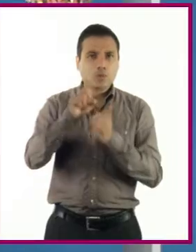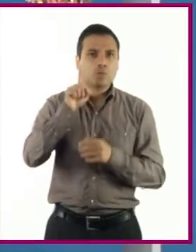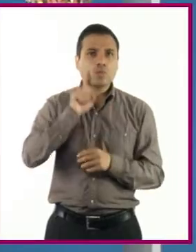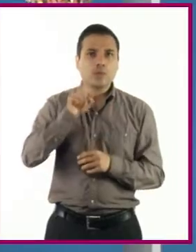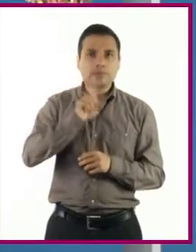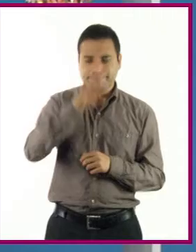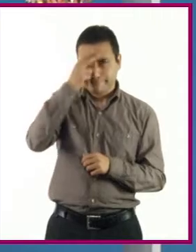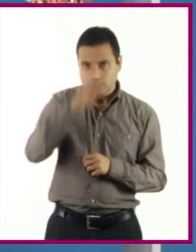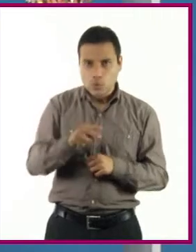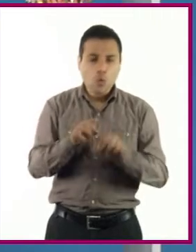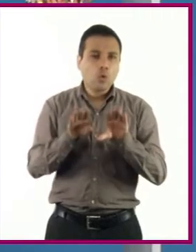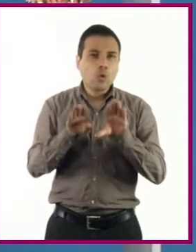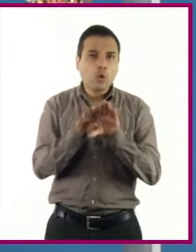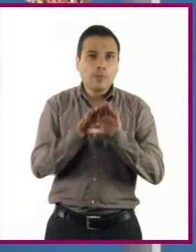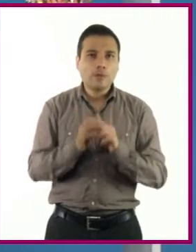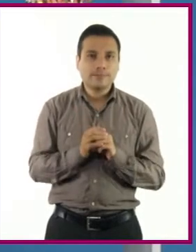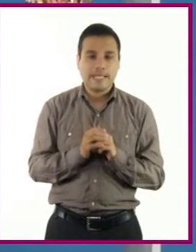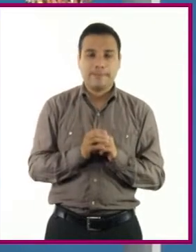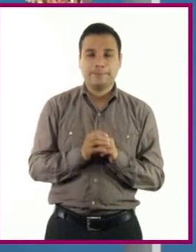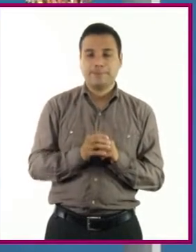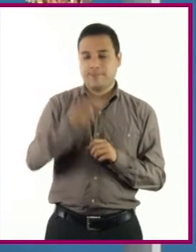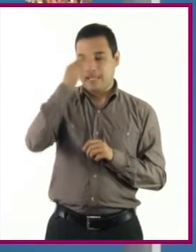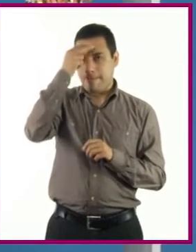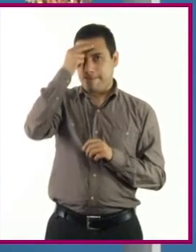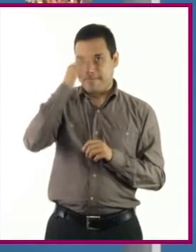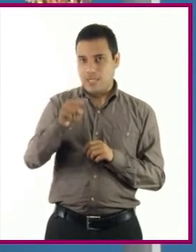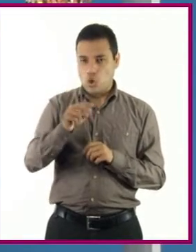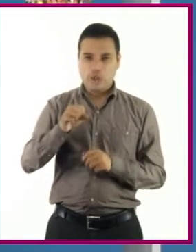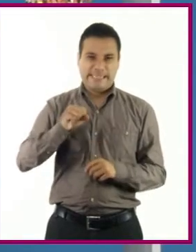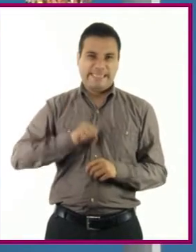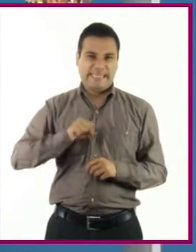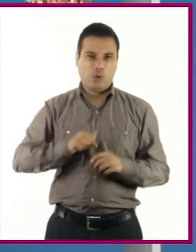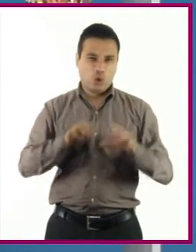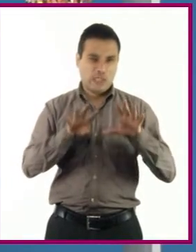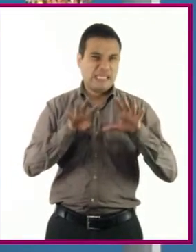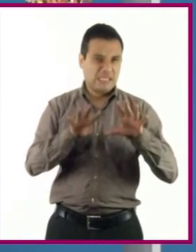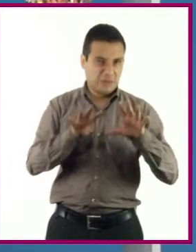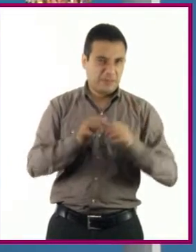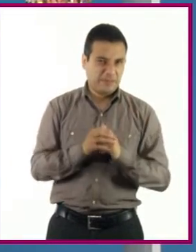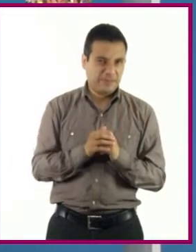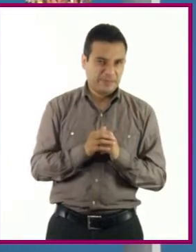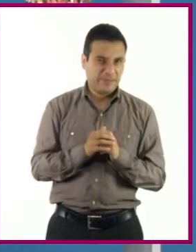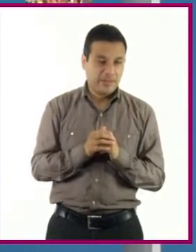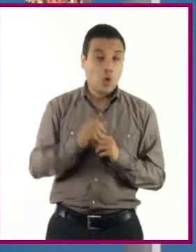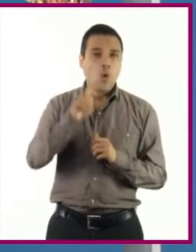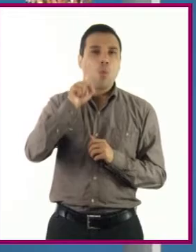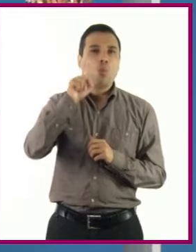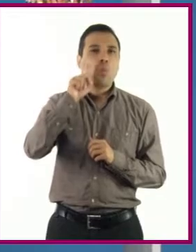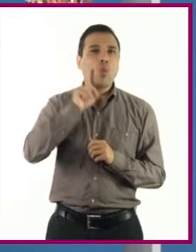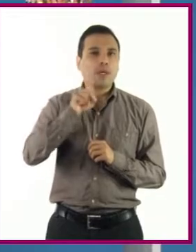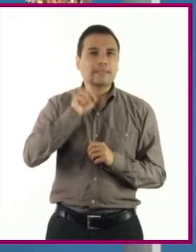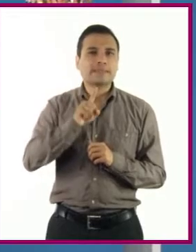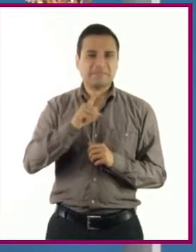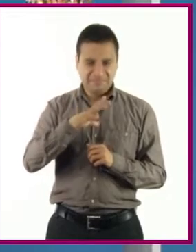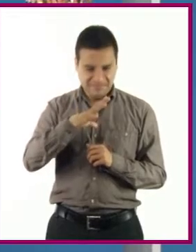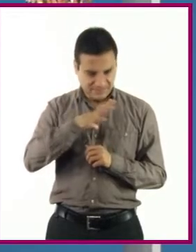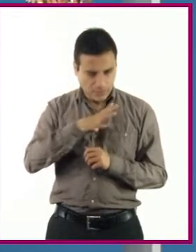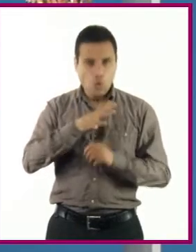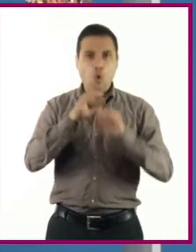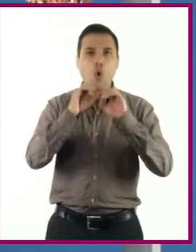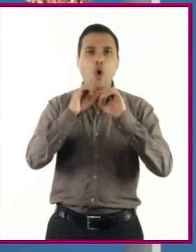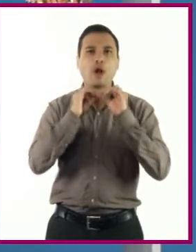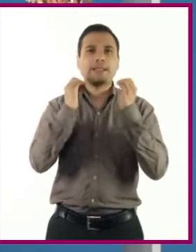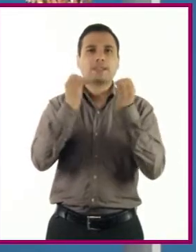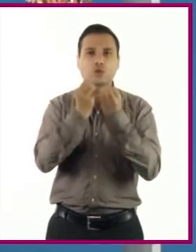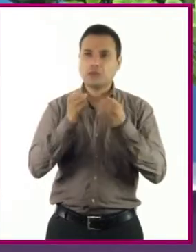México? En nuestro país, desde finales del siglo XIX, las mujeres también formaron organizaciones